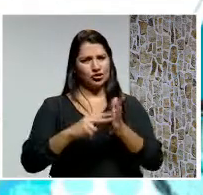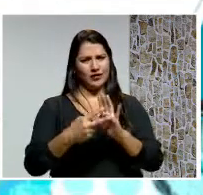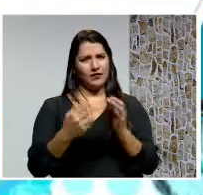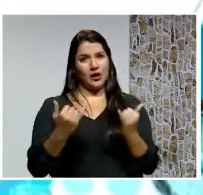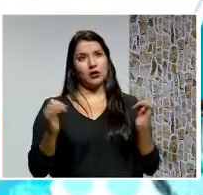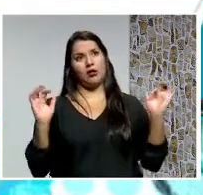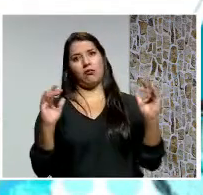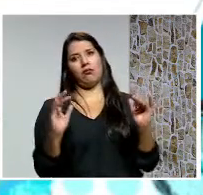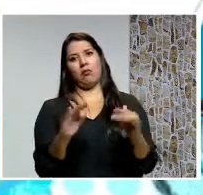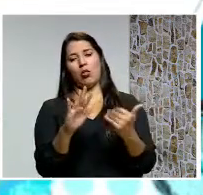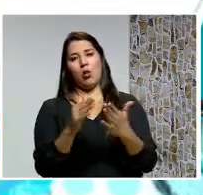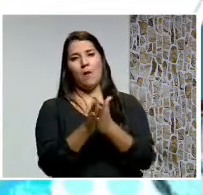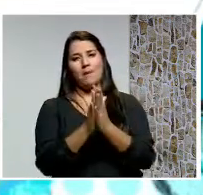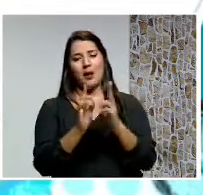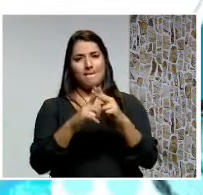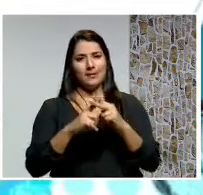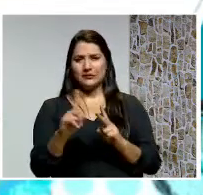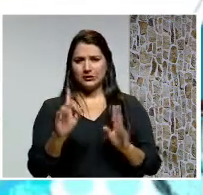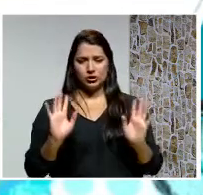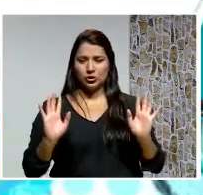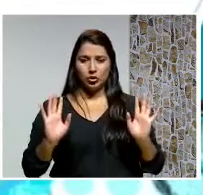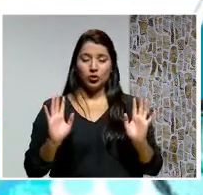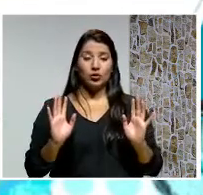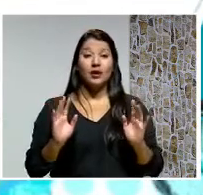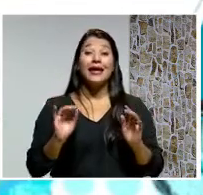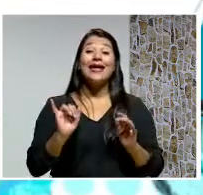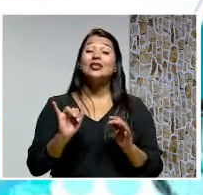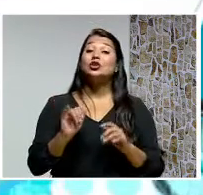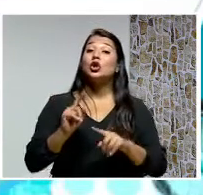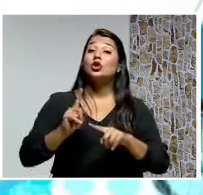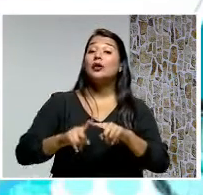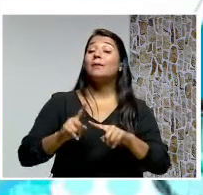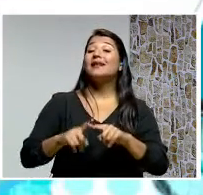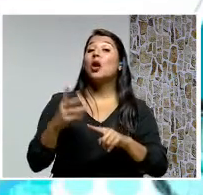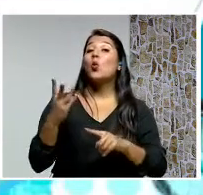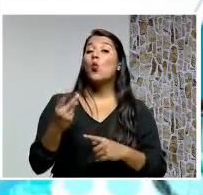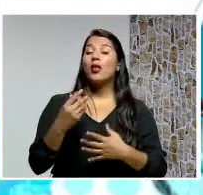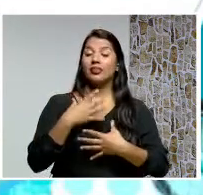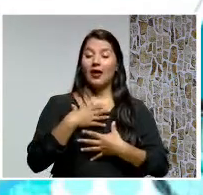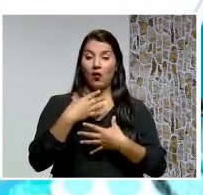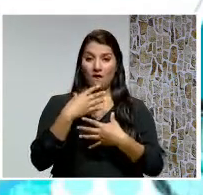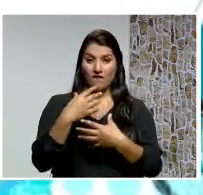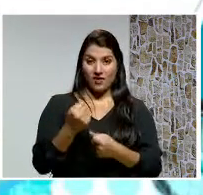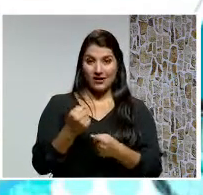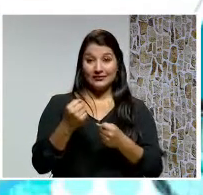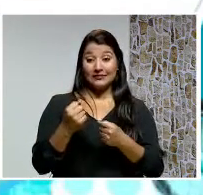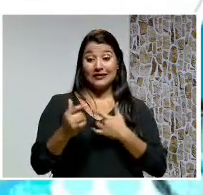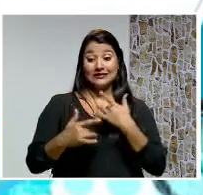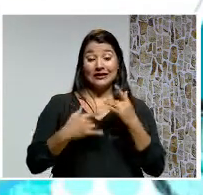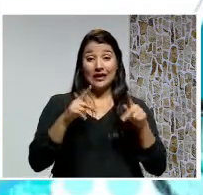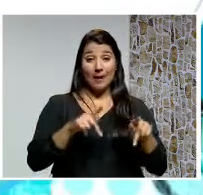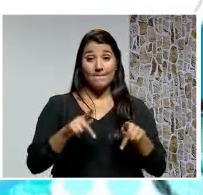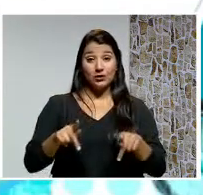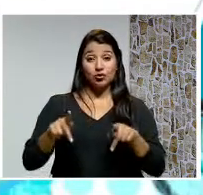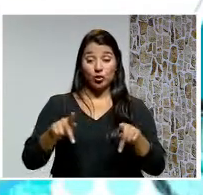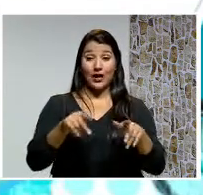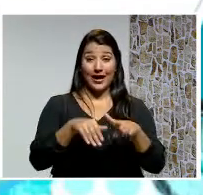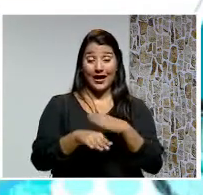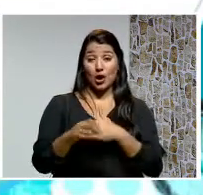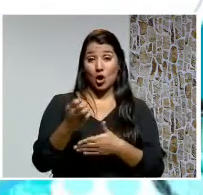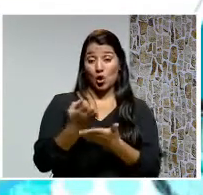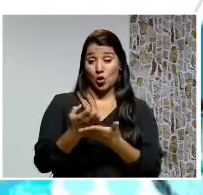buscar más créditos, ¿verdad? Eso va a depender también de qué tanta confianza se genera en la economía, de cómo se evoluciona este